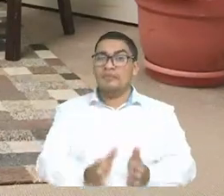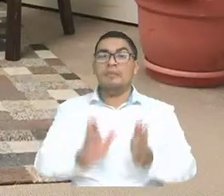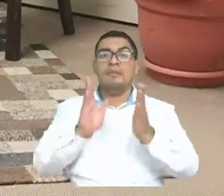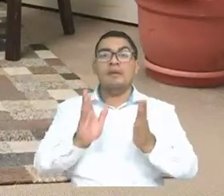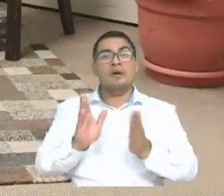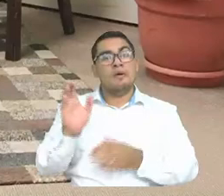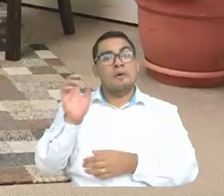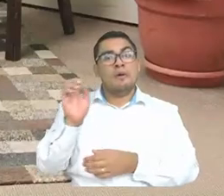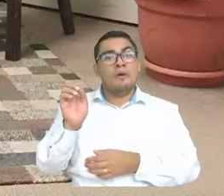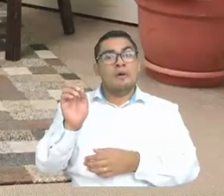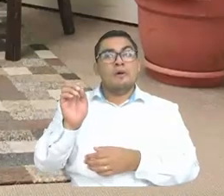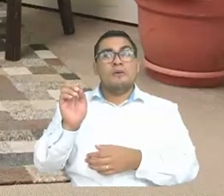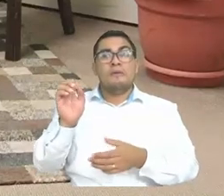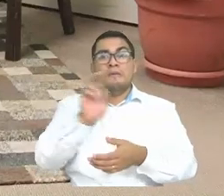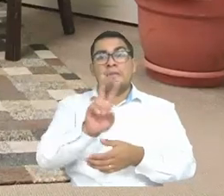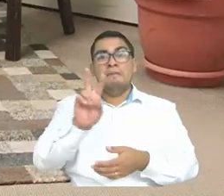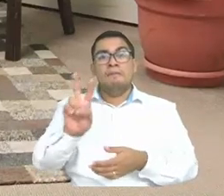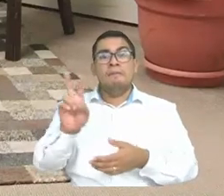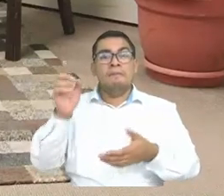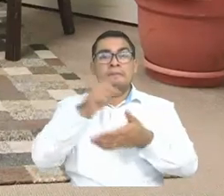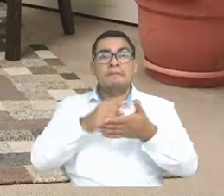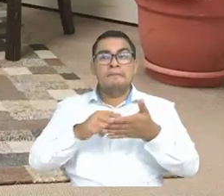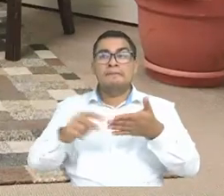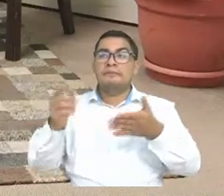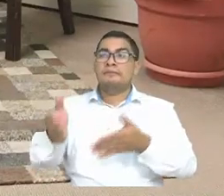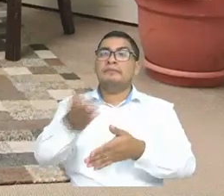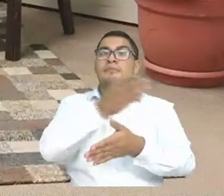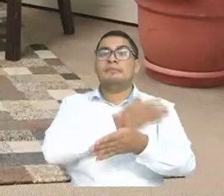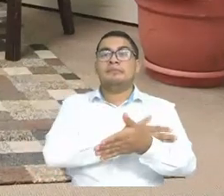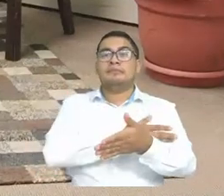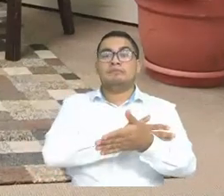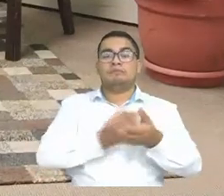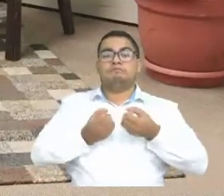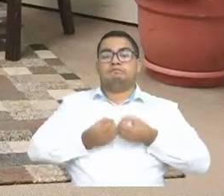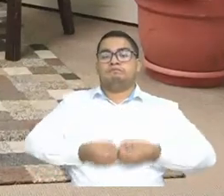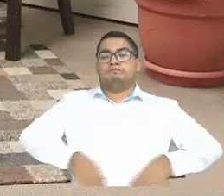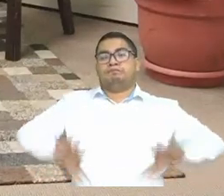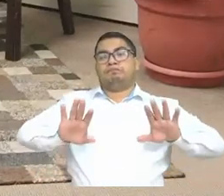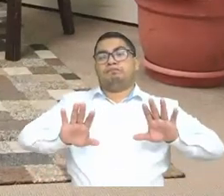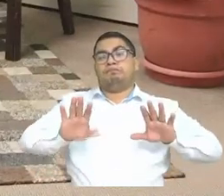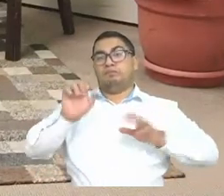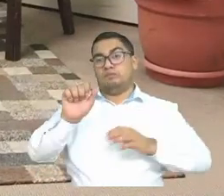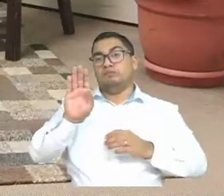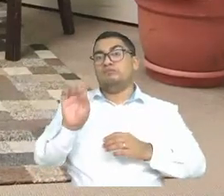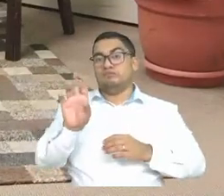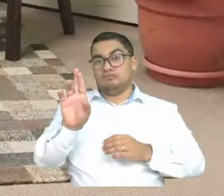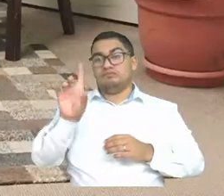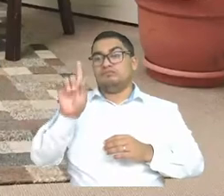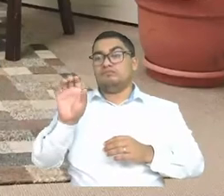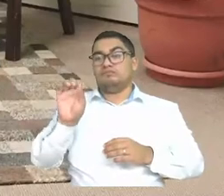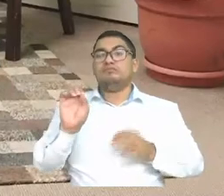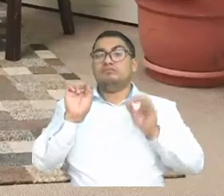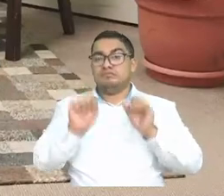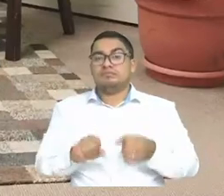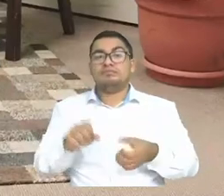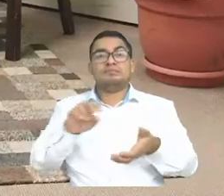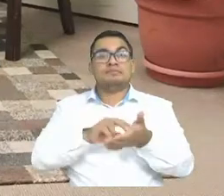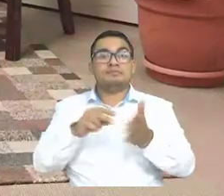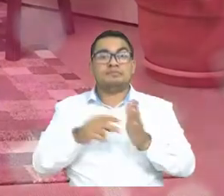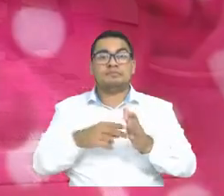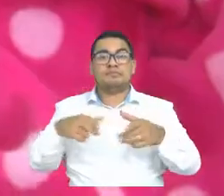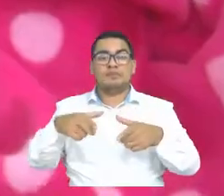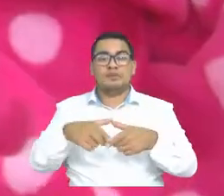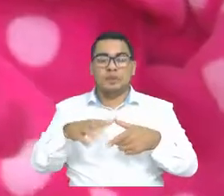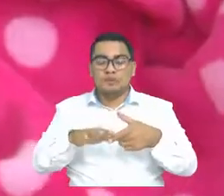o bien antes de las 22 semanas de gestación una amenaza de aborto. Es una señal entonces la vaginosis. Correcto, es una señal y